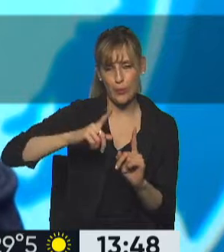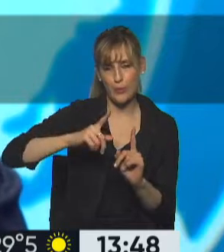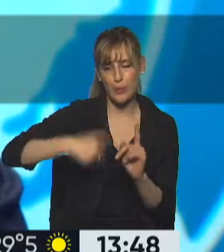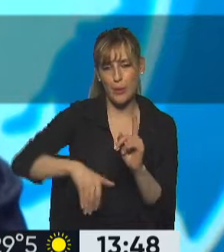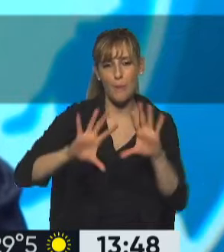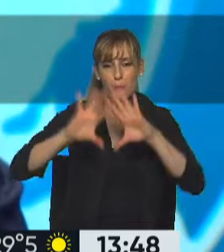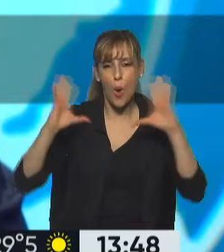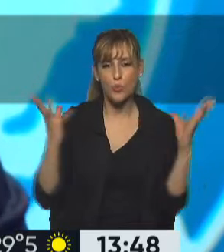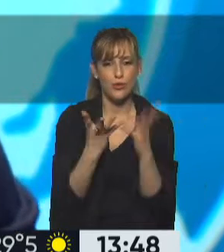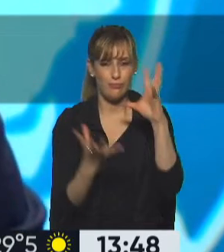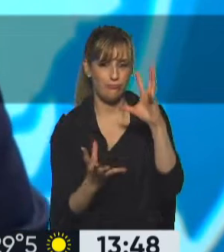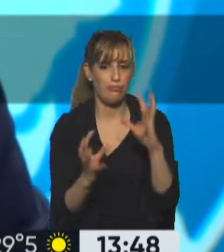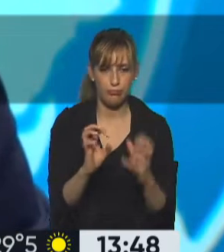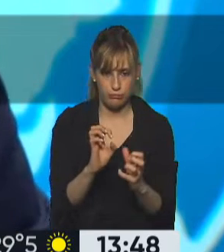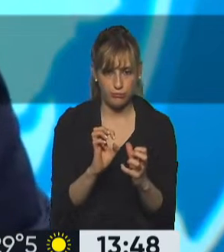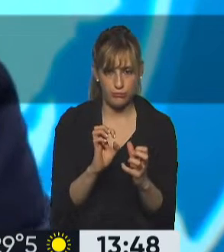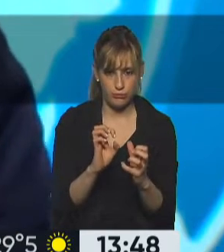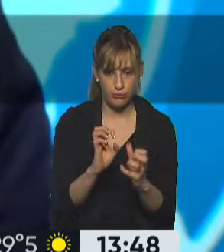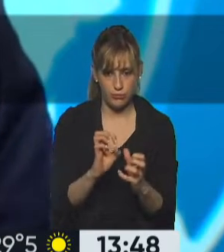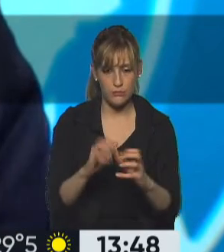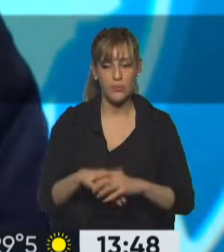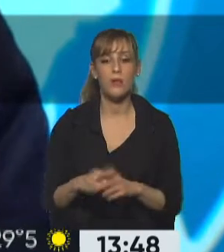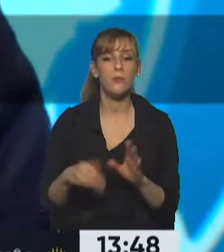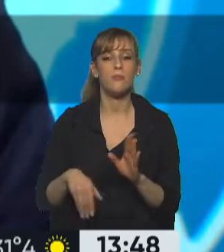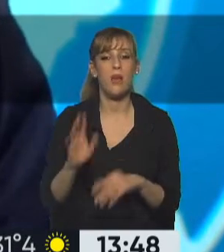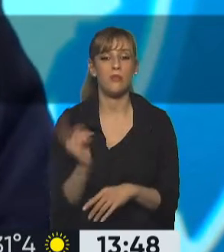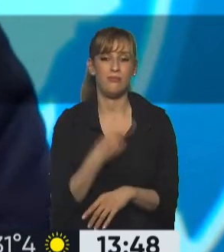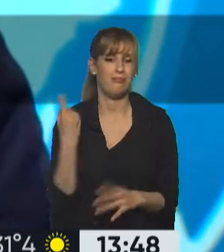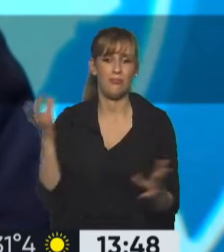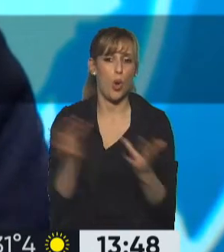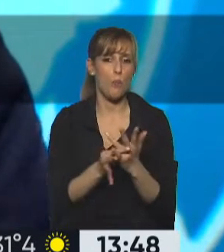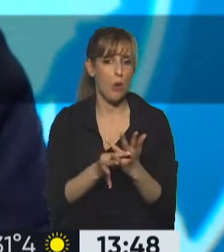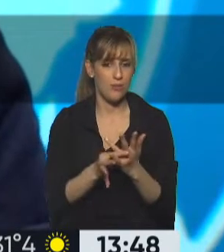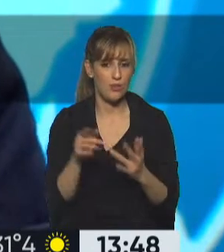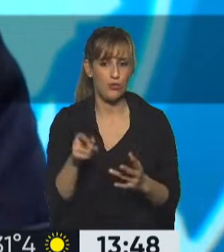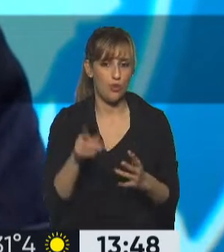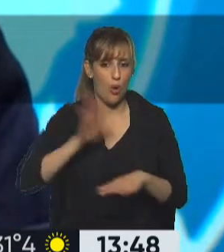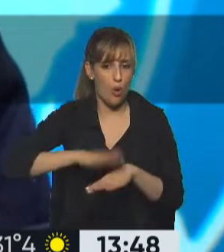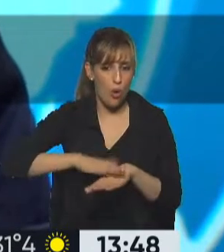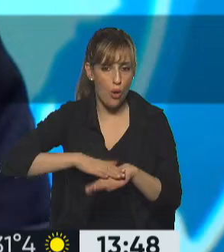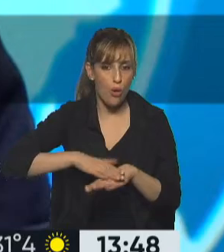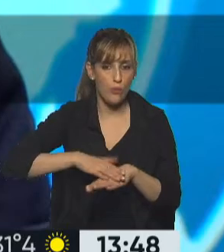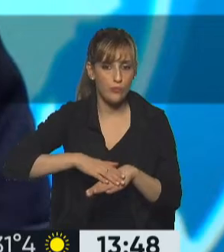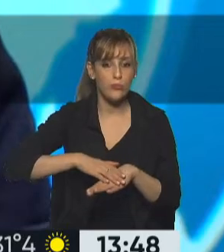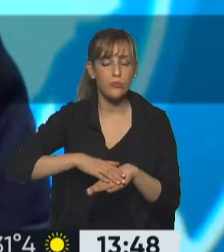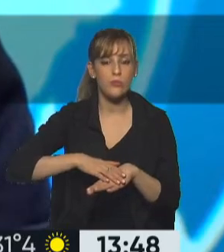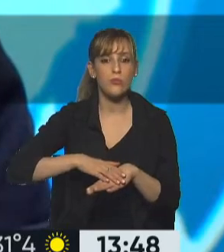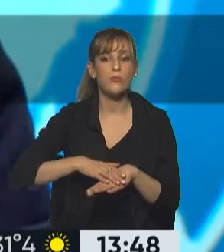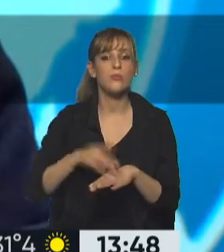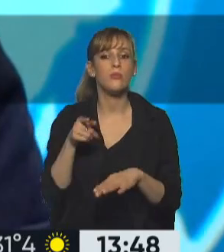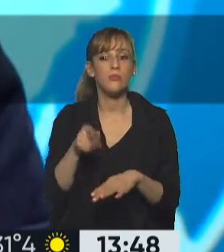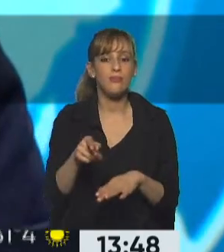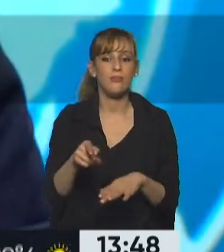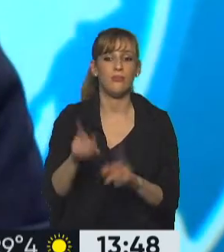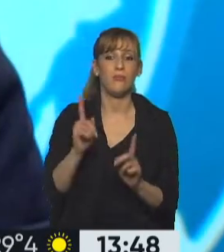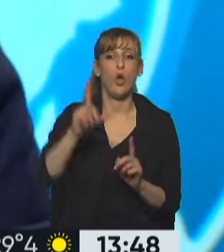emissions gap is a byproduct of a commitments gap, a promise gap, and an action gap. And that gap must be filled, starting with